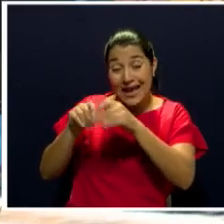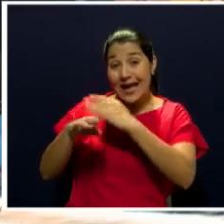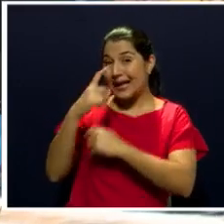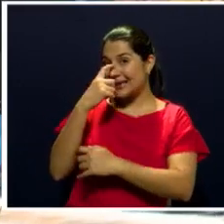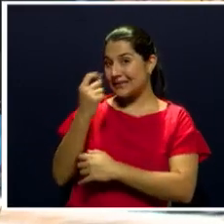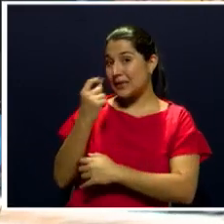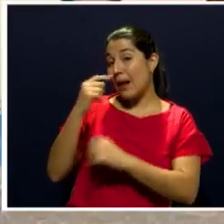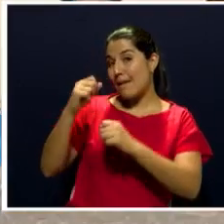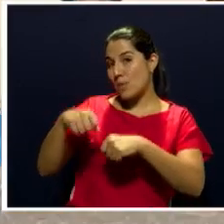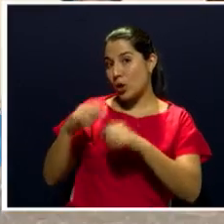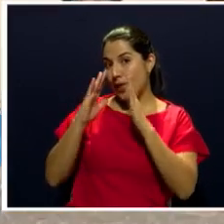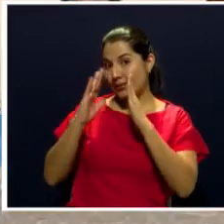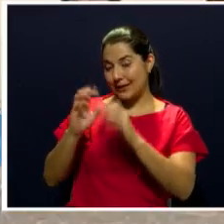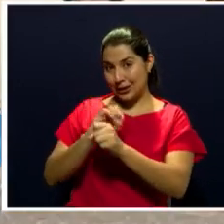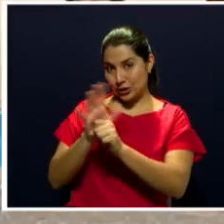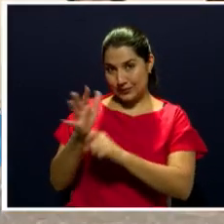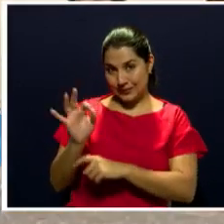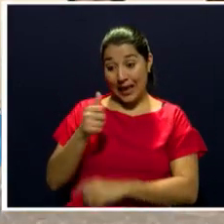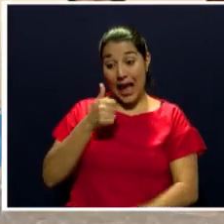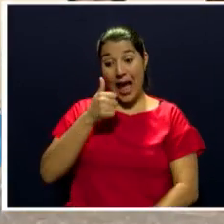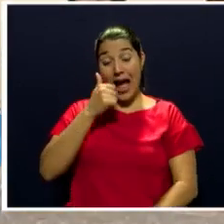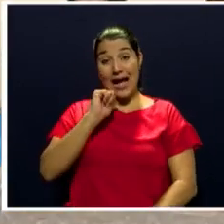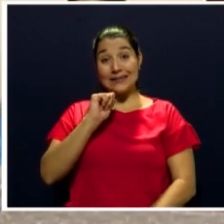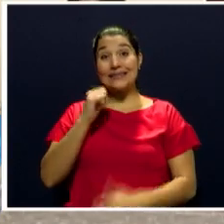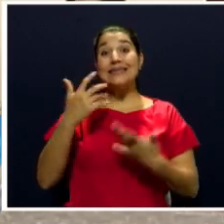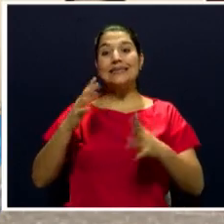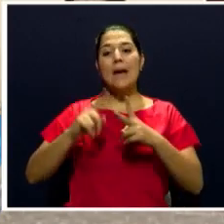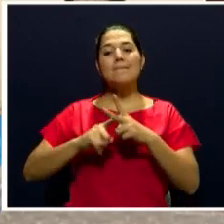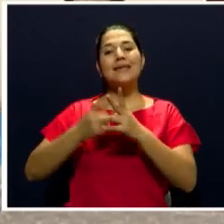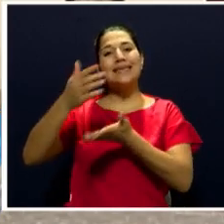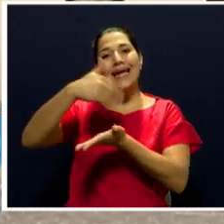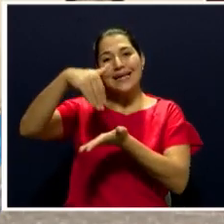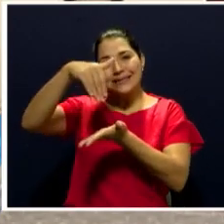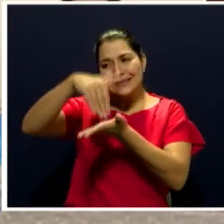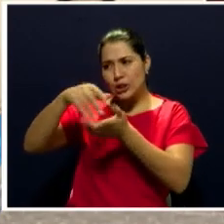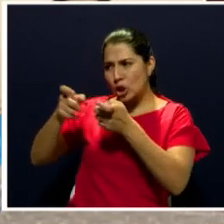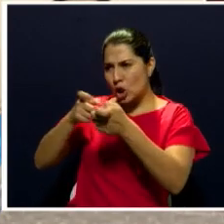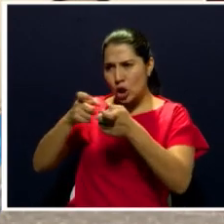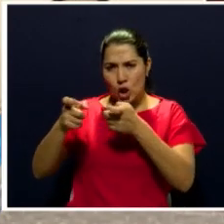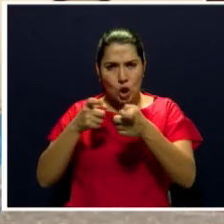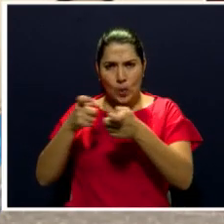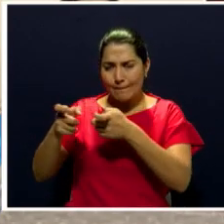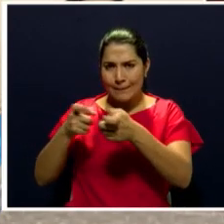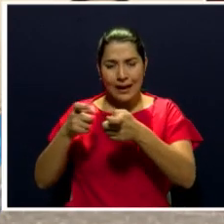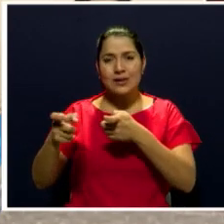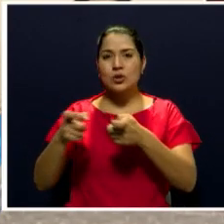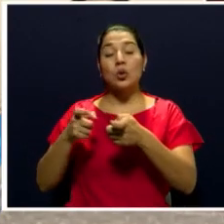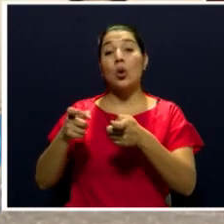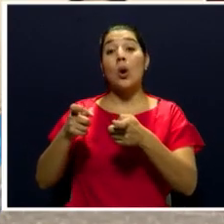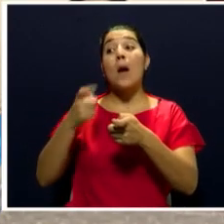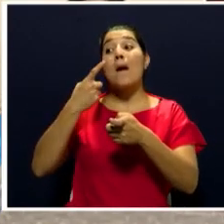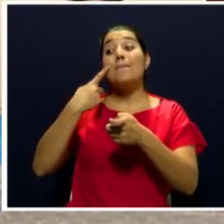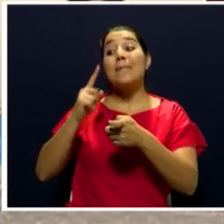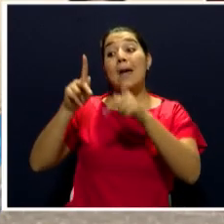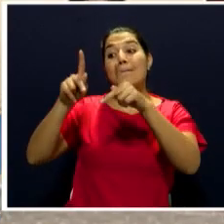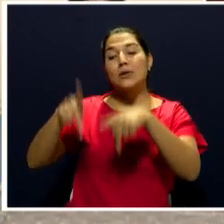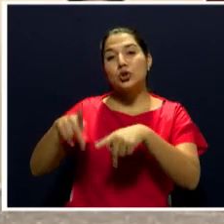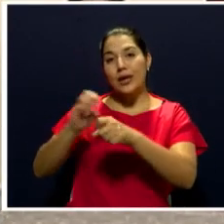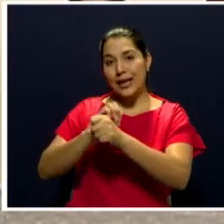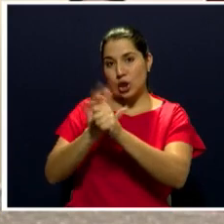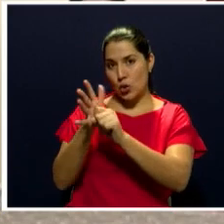pandemia. El día de ayer entró en operación el Centro de Comando de Traslado de Pacientes COVID-19 que